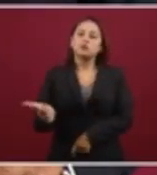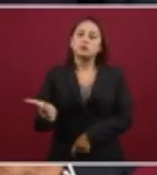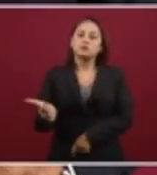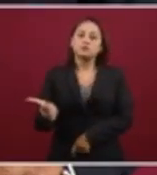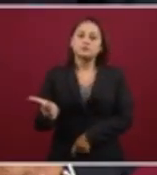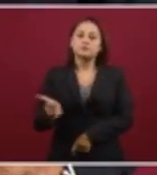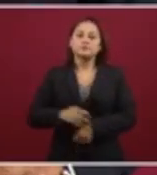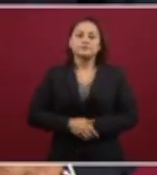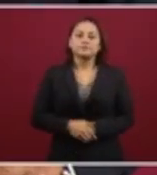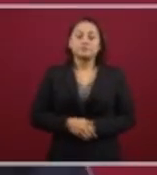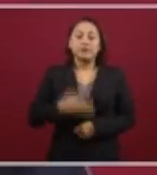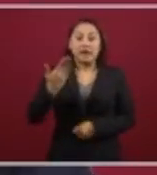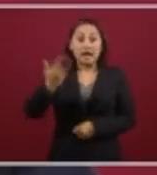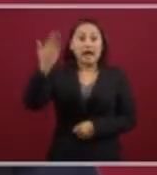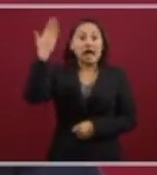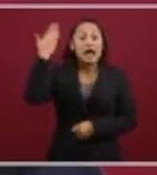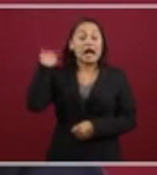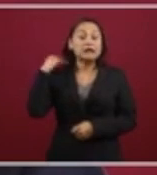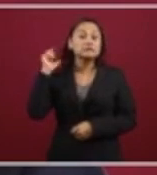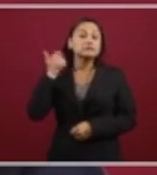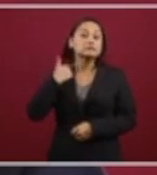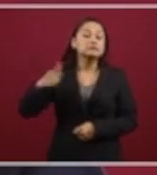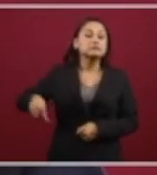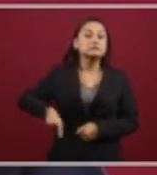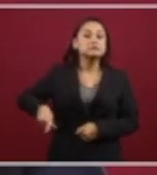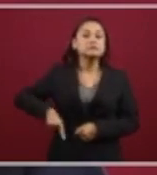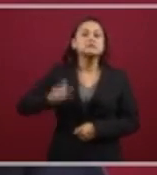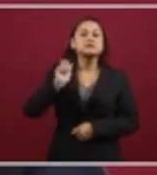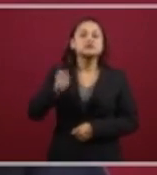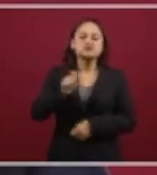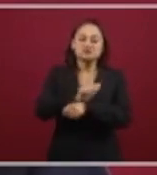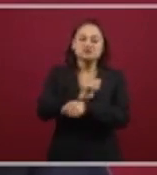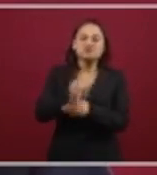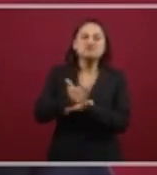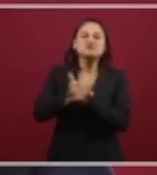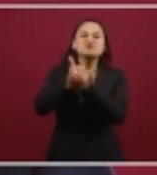los más beneficiados eran los potentados,